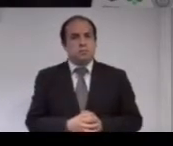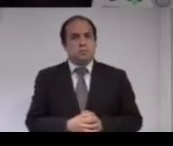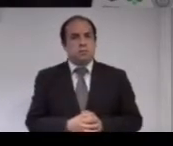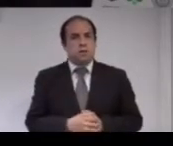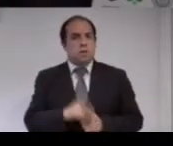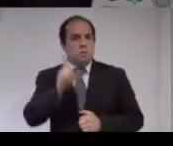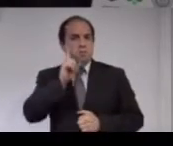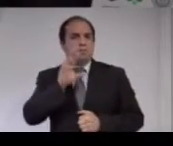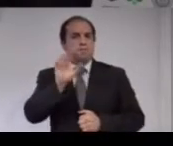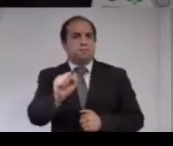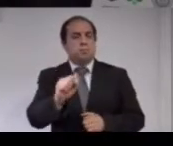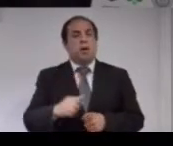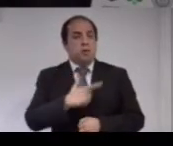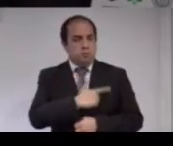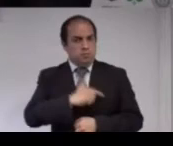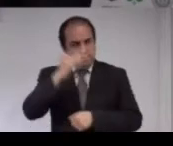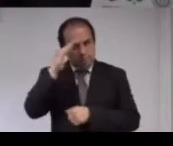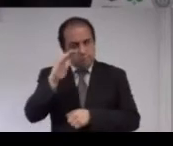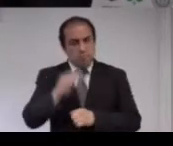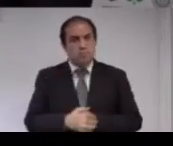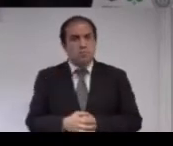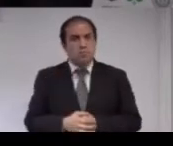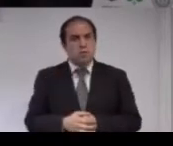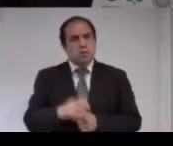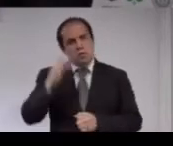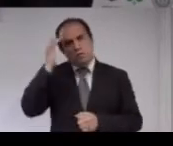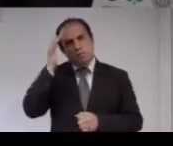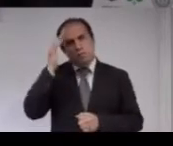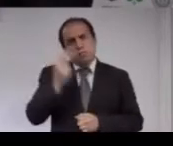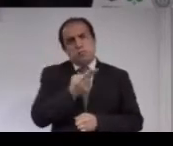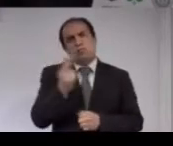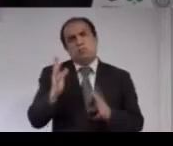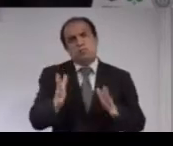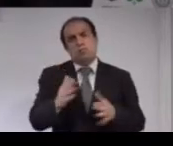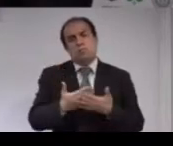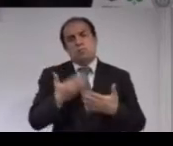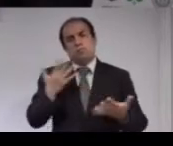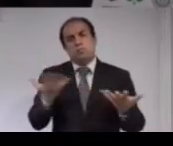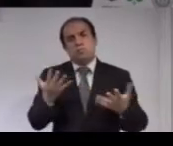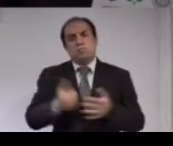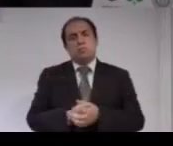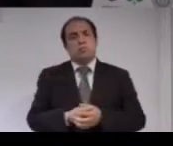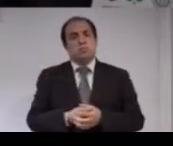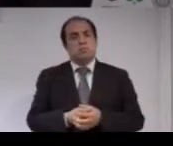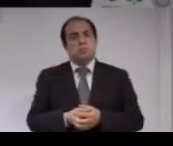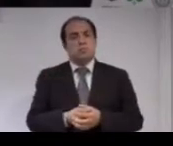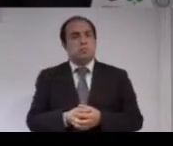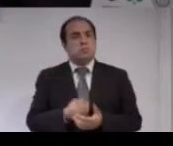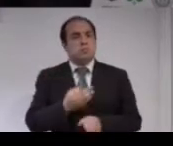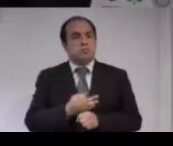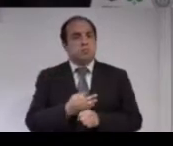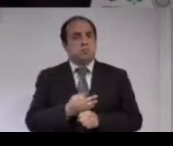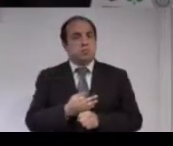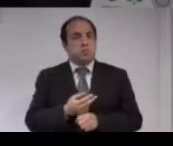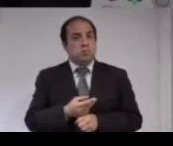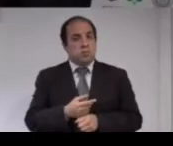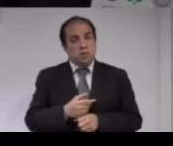feministas, me gustaría saber en el análisis que ustedes ya han hecho en estos momentos, si cree que